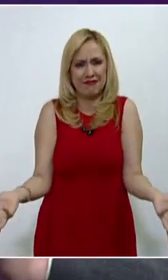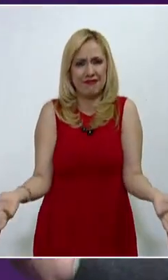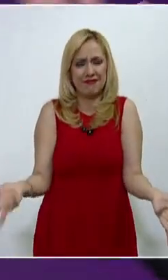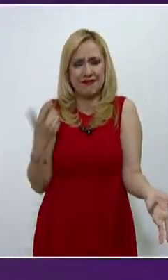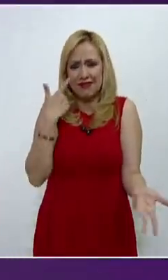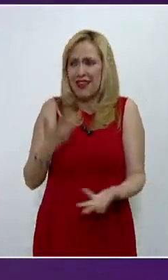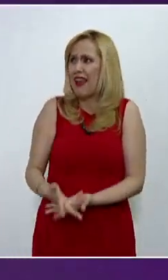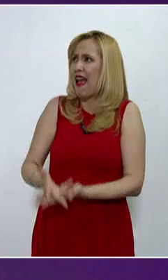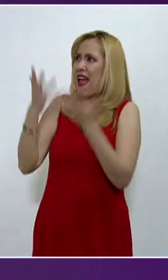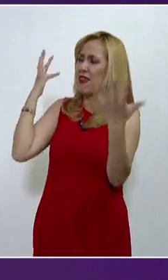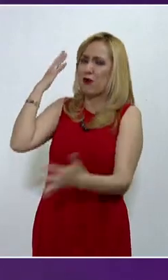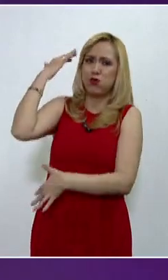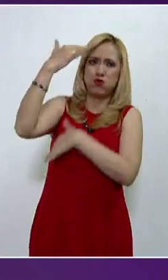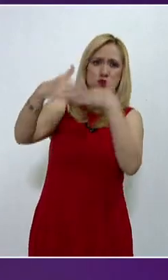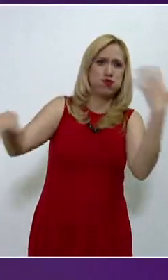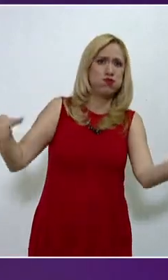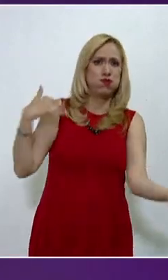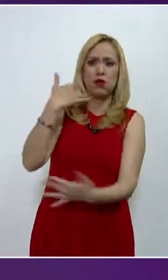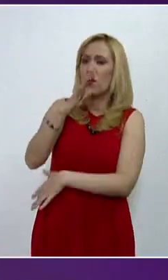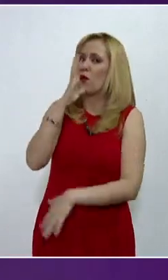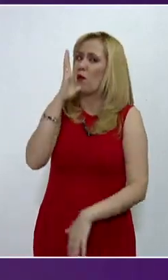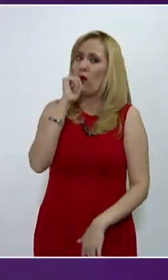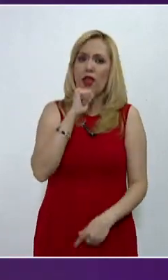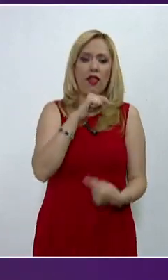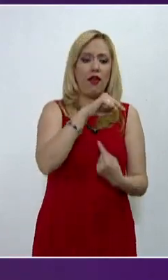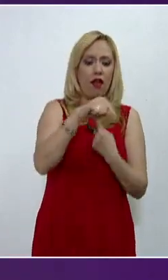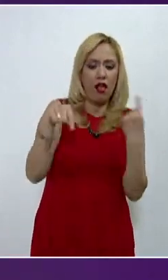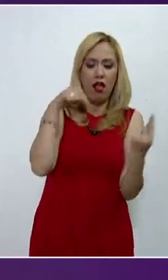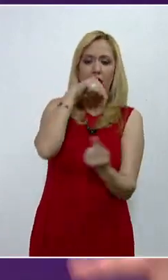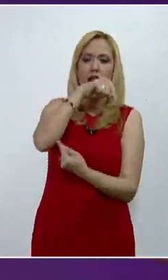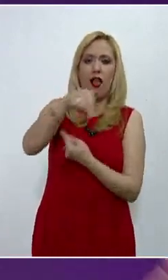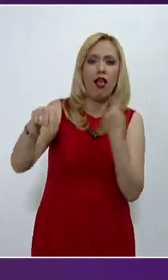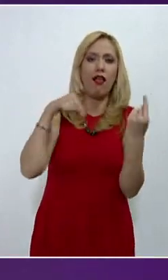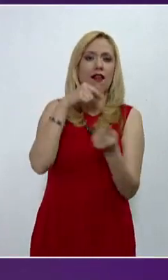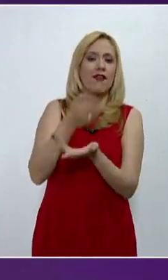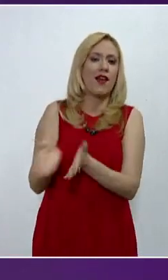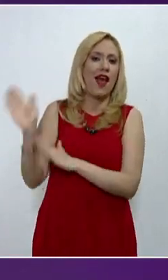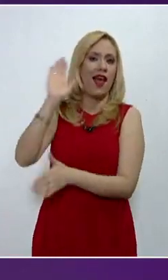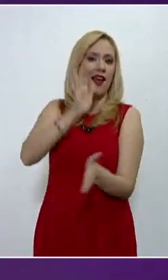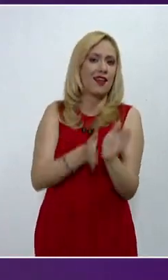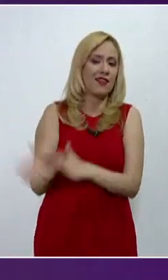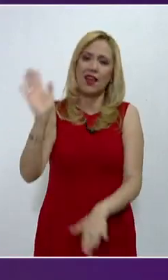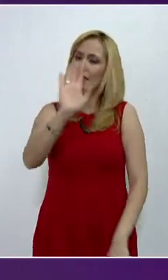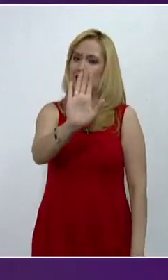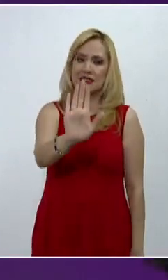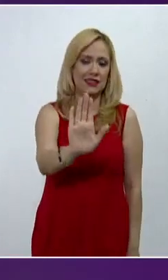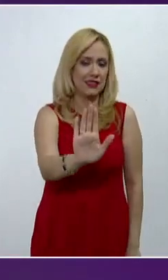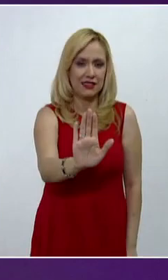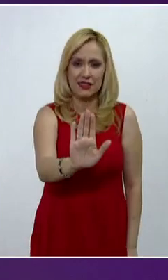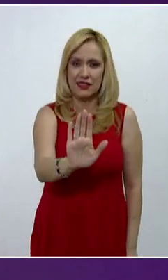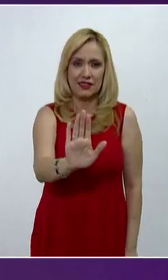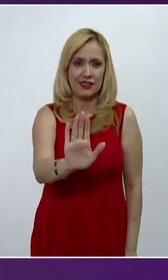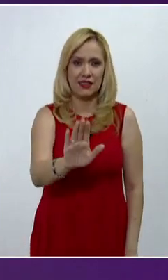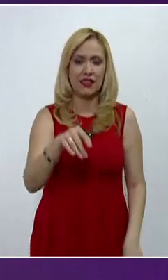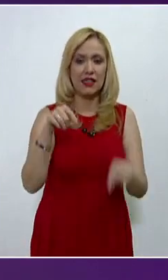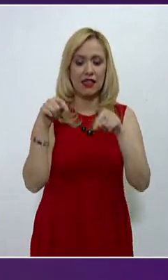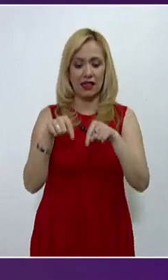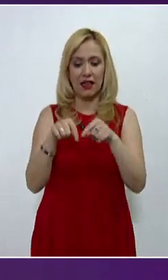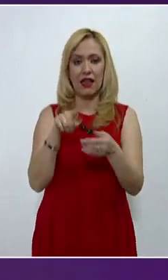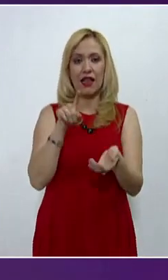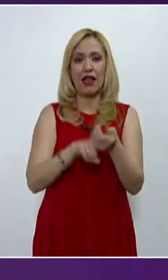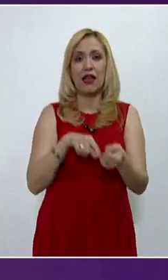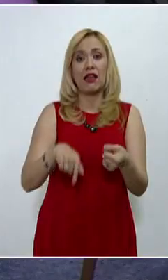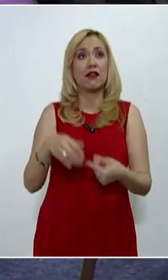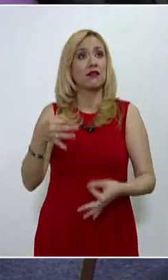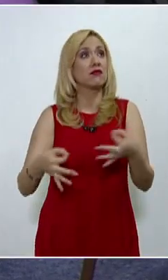violencia tan grande que no nos podemos permitir tener una puerta giratoria. Entonces le pusieron definieron que la puerta giratoria estaba en el